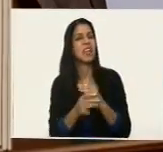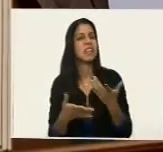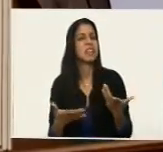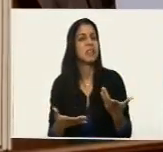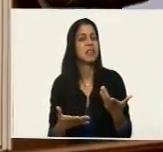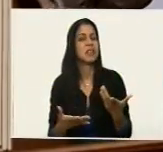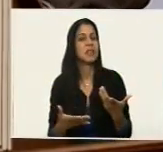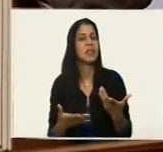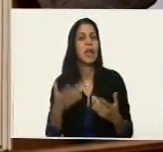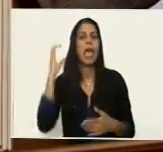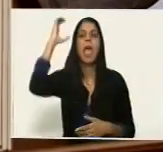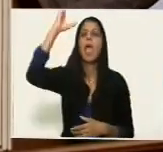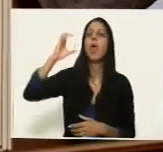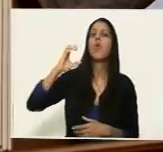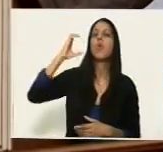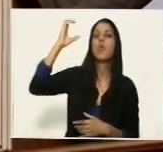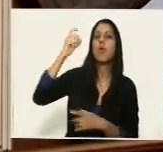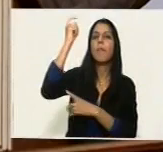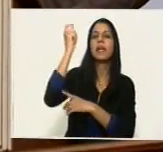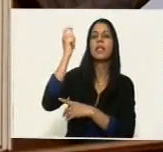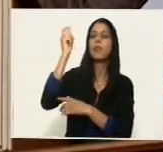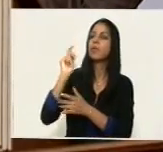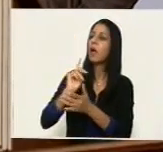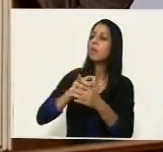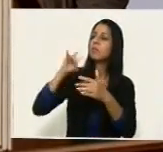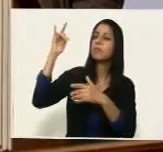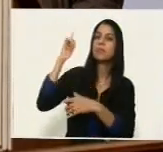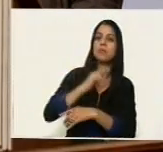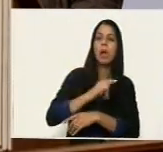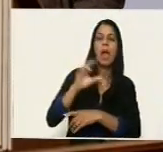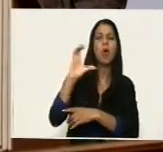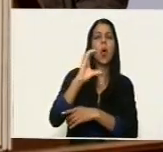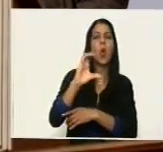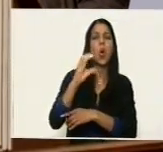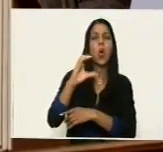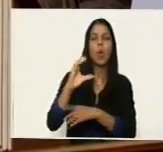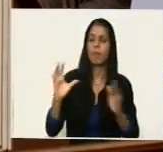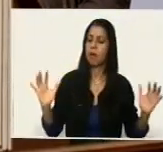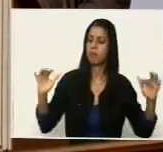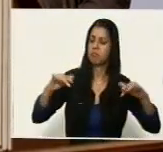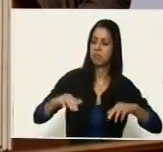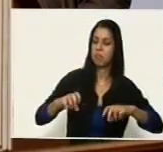Los eurodiputados llegaron a Colombia para estudiar el caso Venezuela.